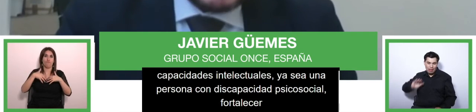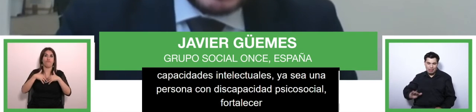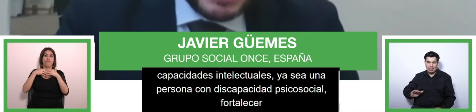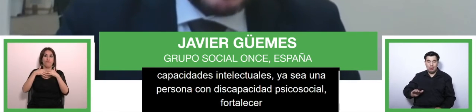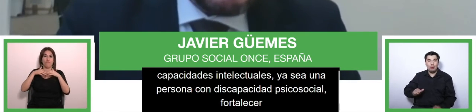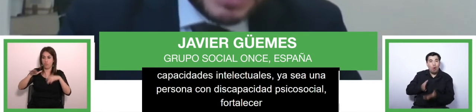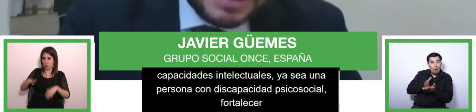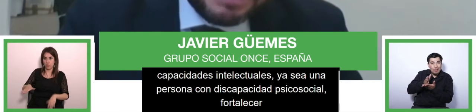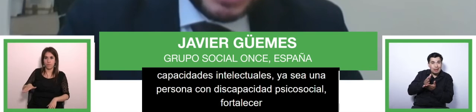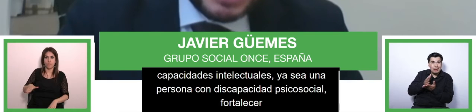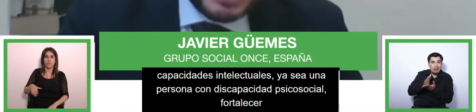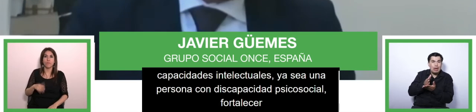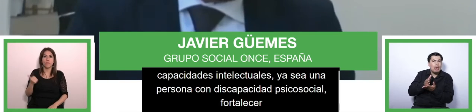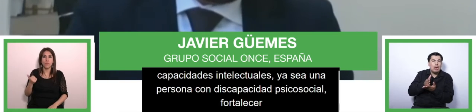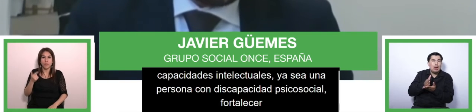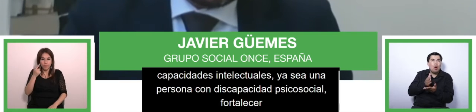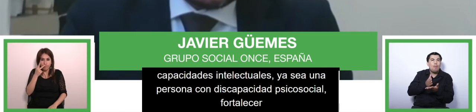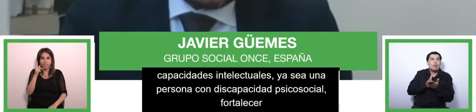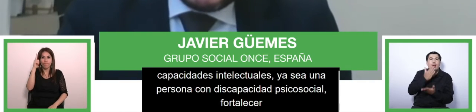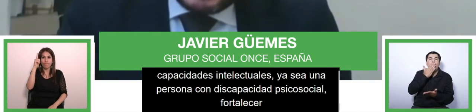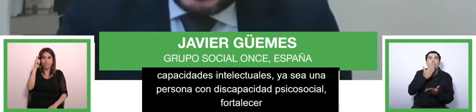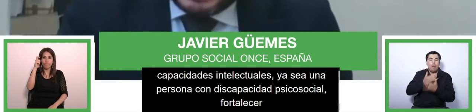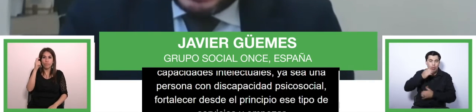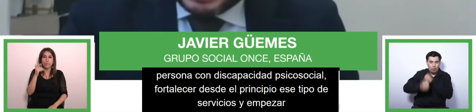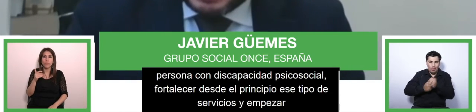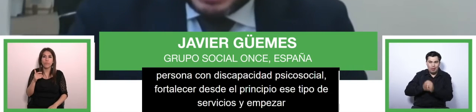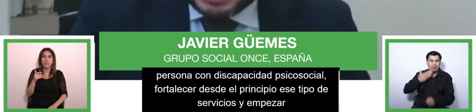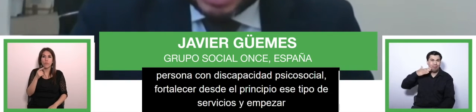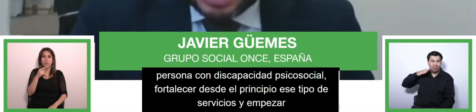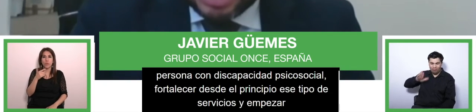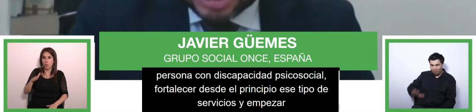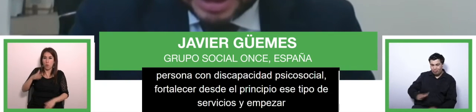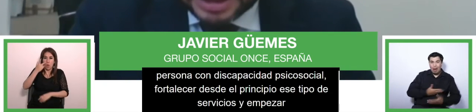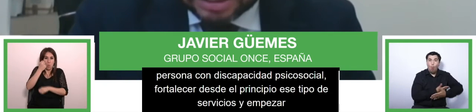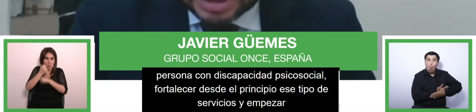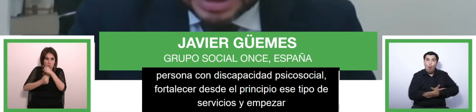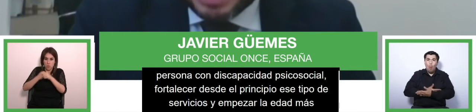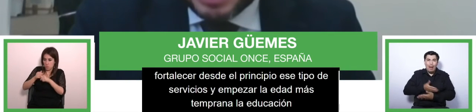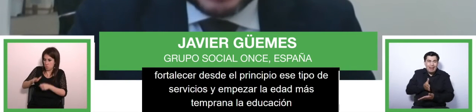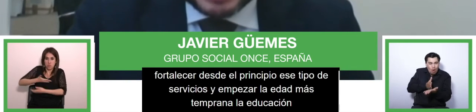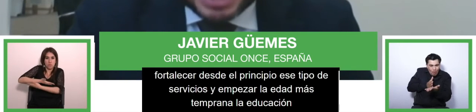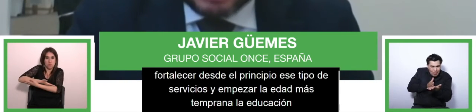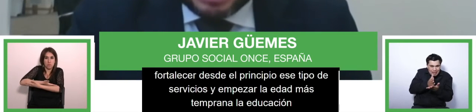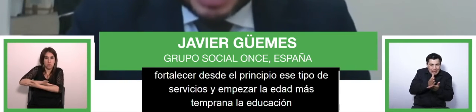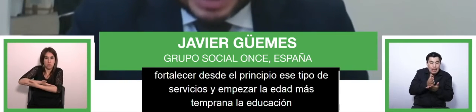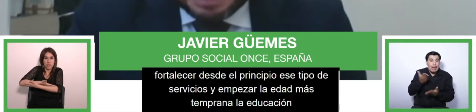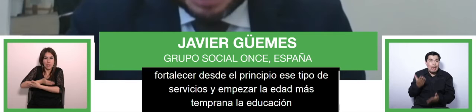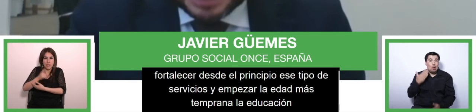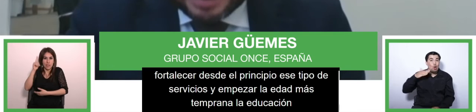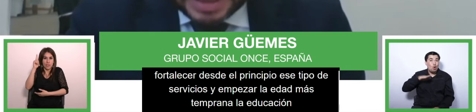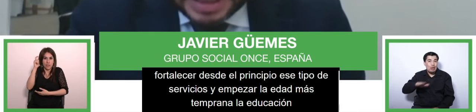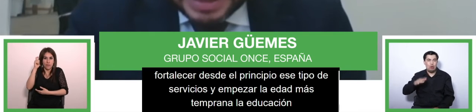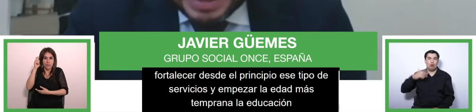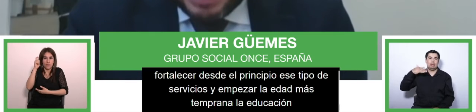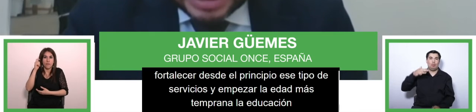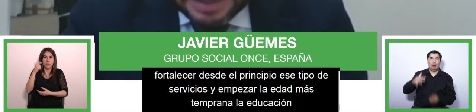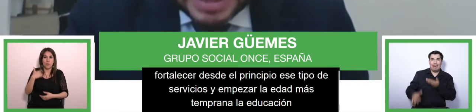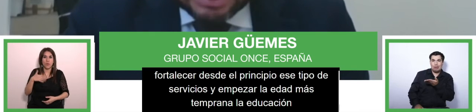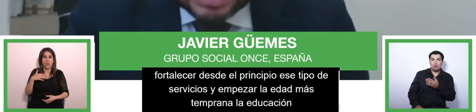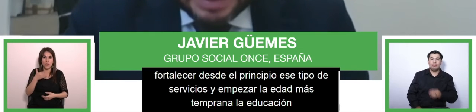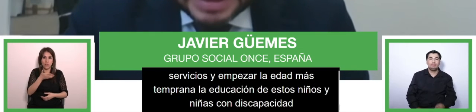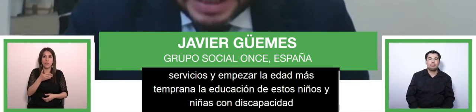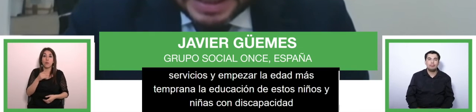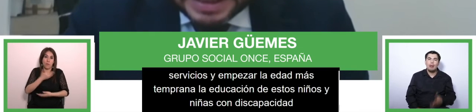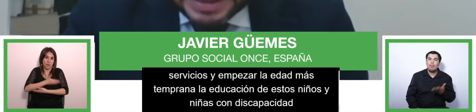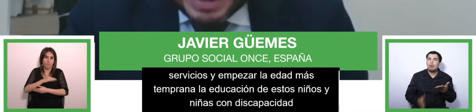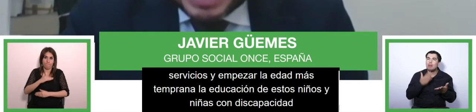empezar en la edad más temprana la educación de estos niños y niñas con discapacidad es fundamental. Pero también